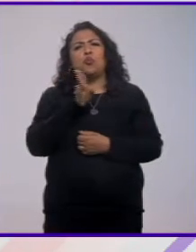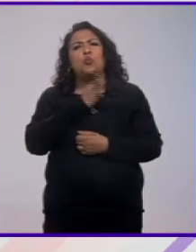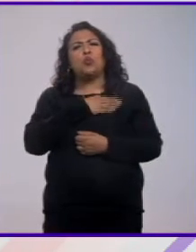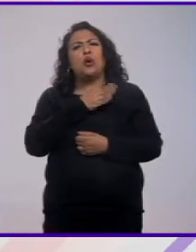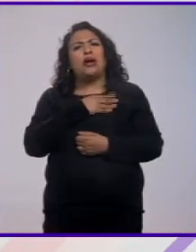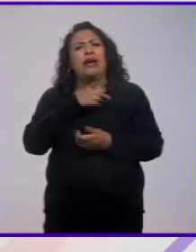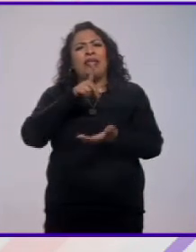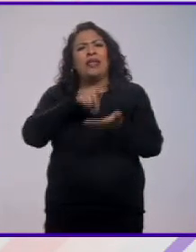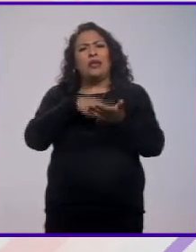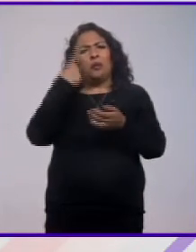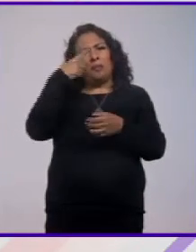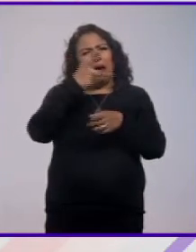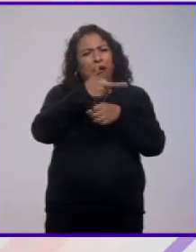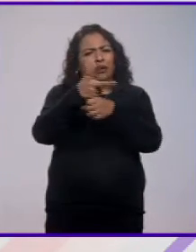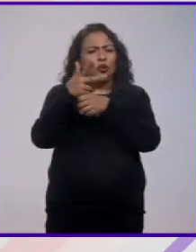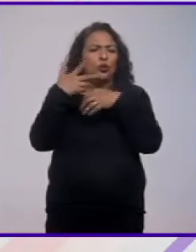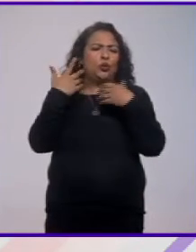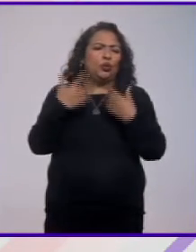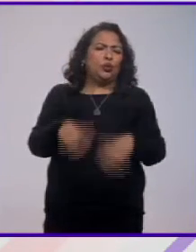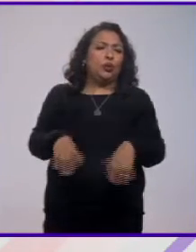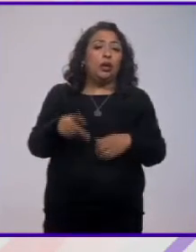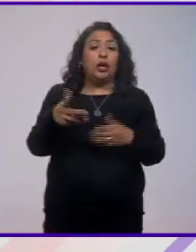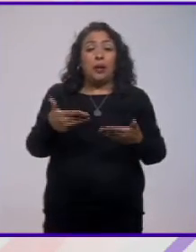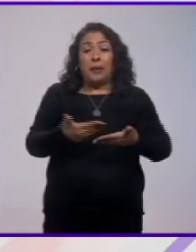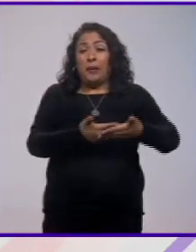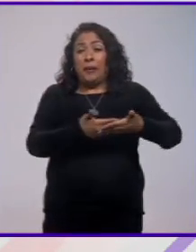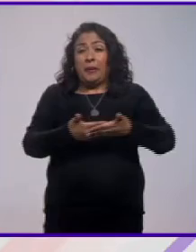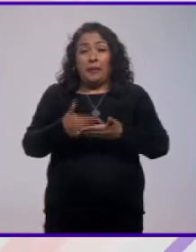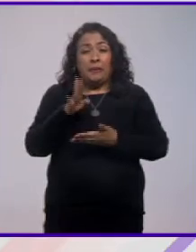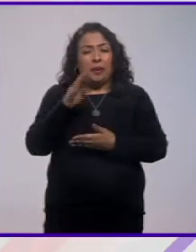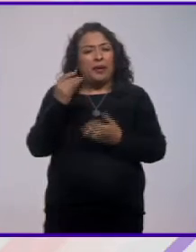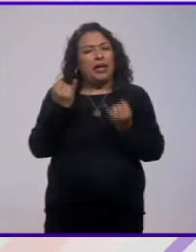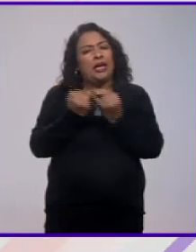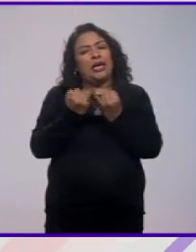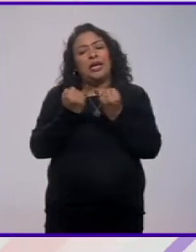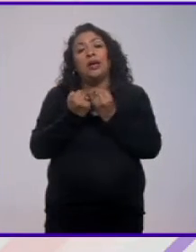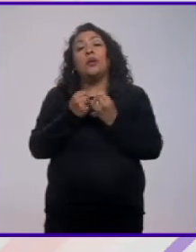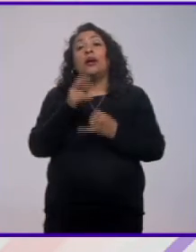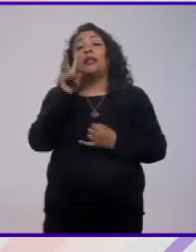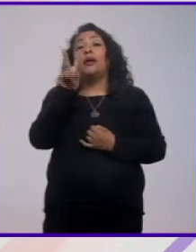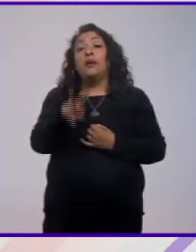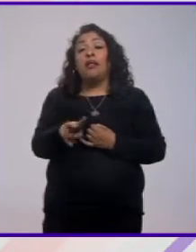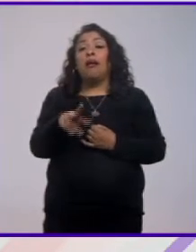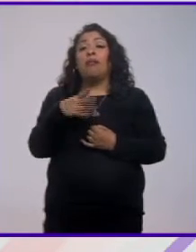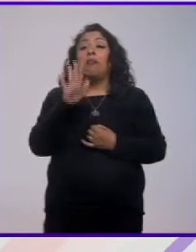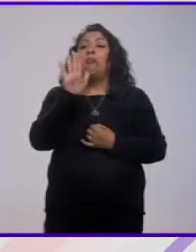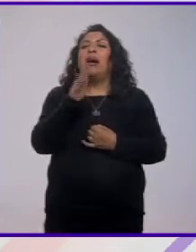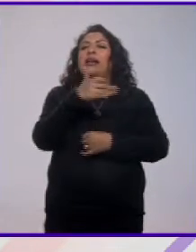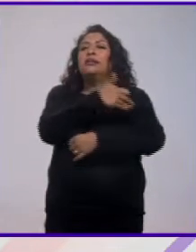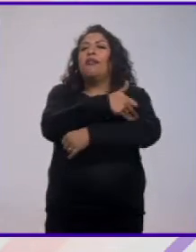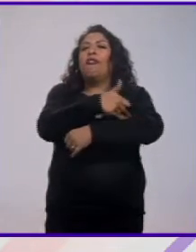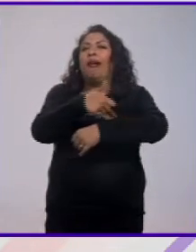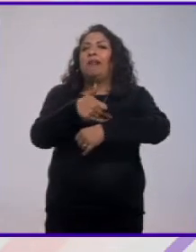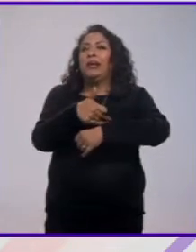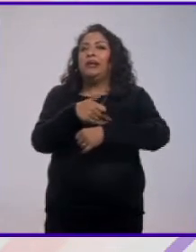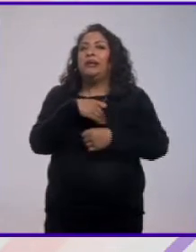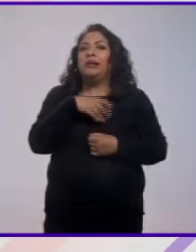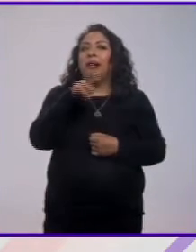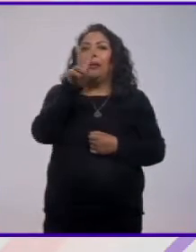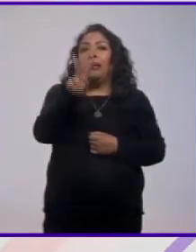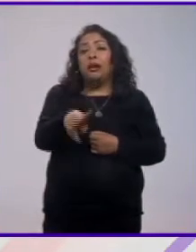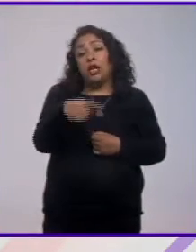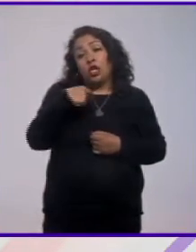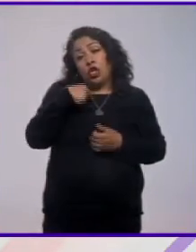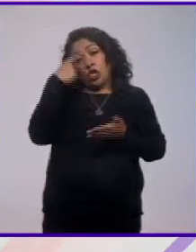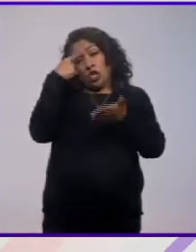en el set padrísima, y con la bebé también. Entonces, realmente construimos una familia, ¿no? Realmente yo creo